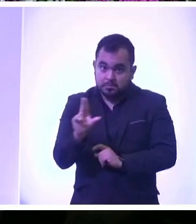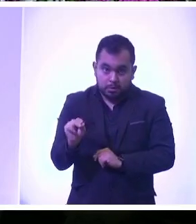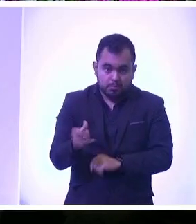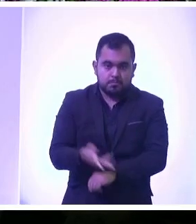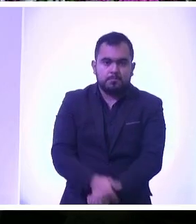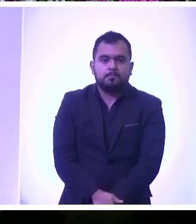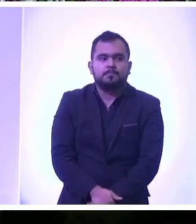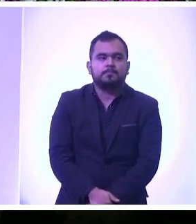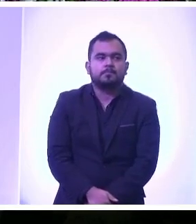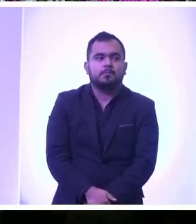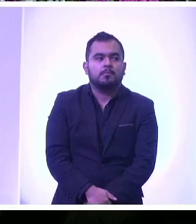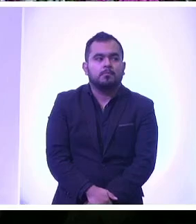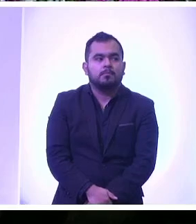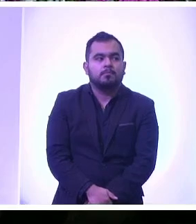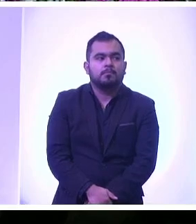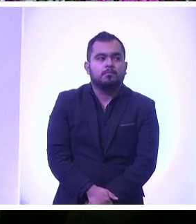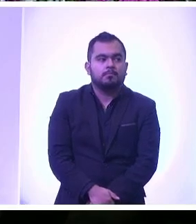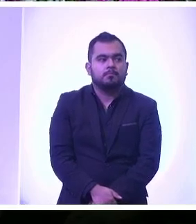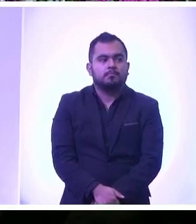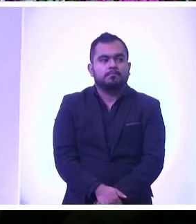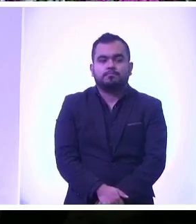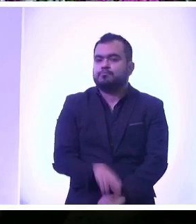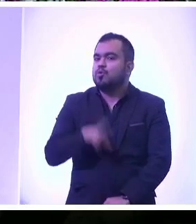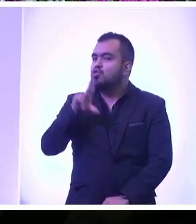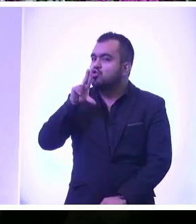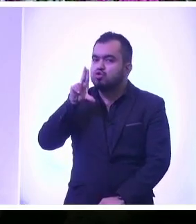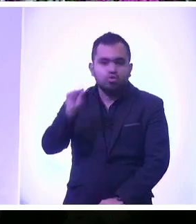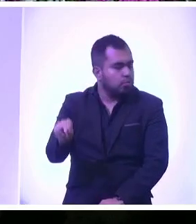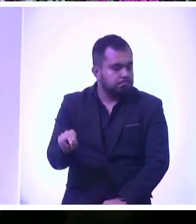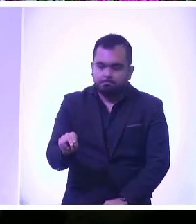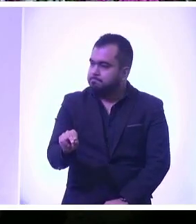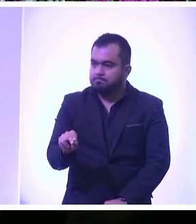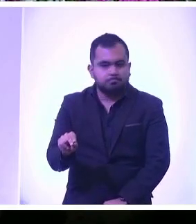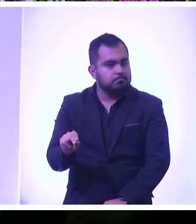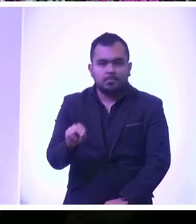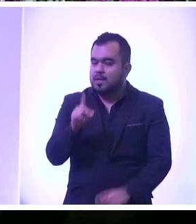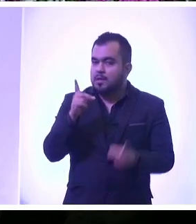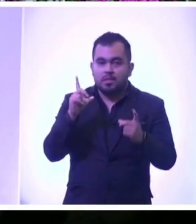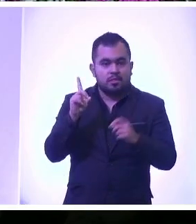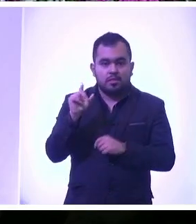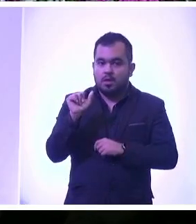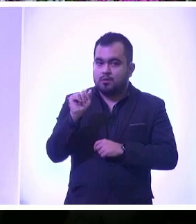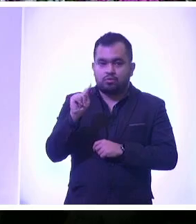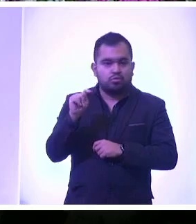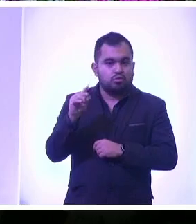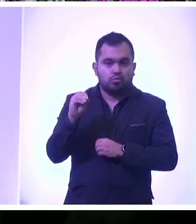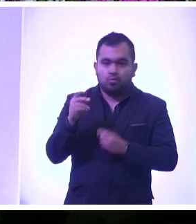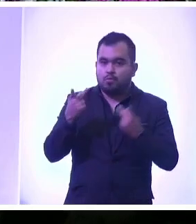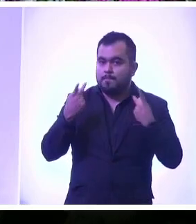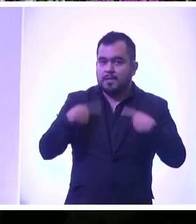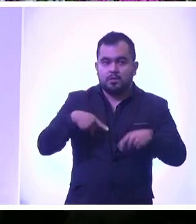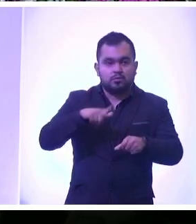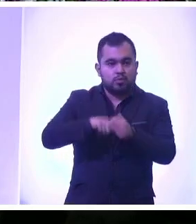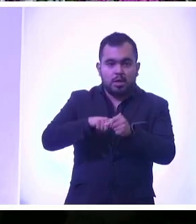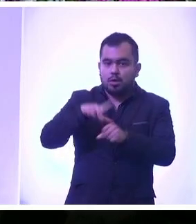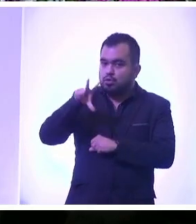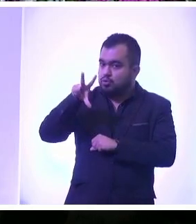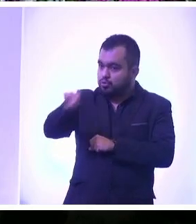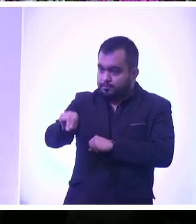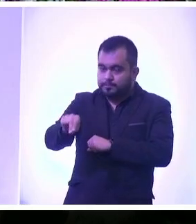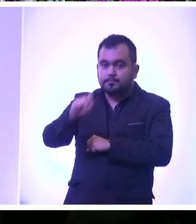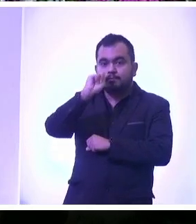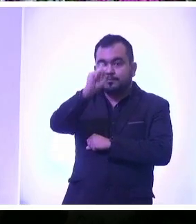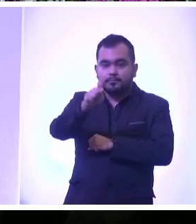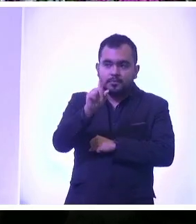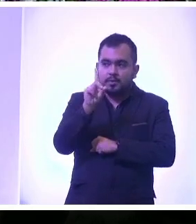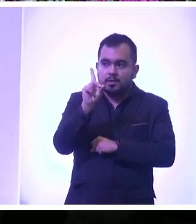personal eh No definitivamente no es un dato personal ya que un dato personal es aquel que